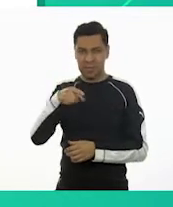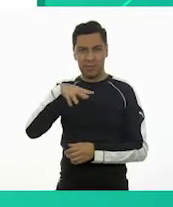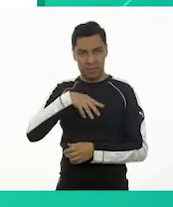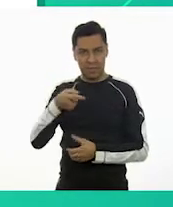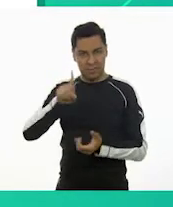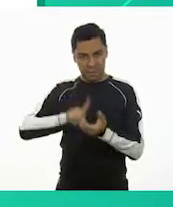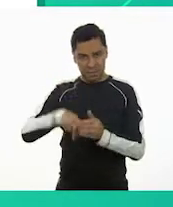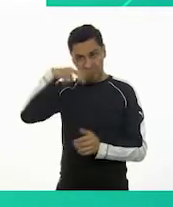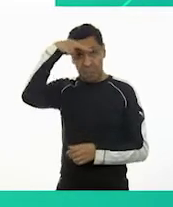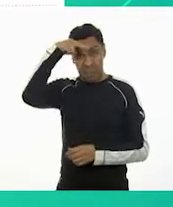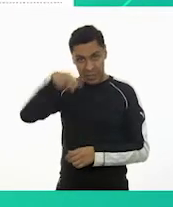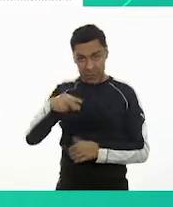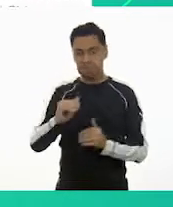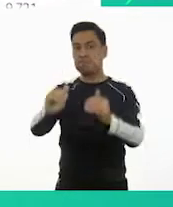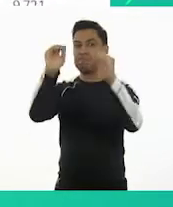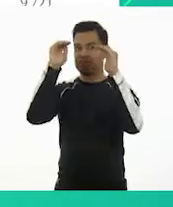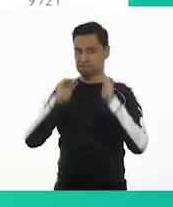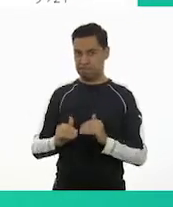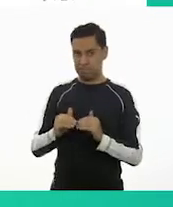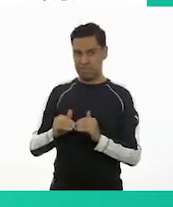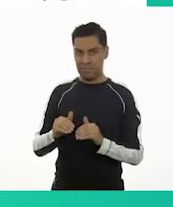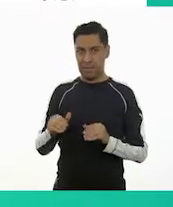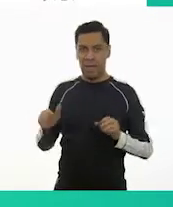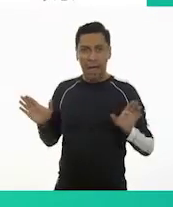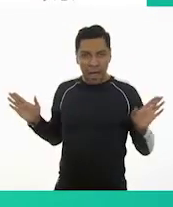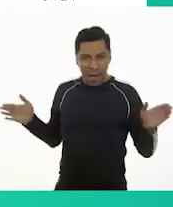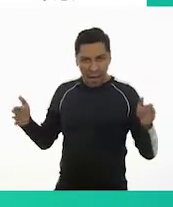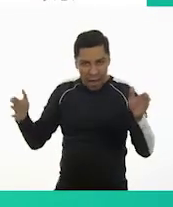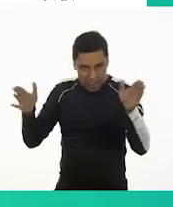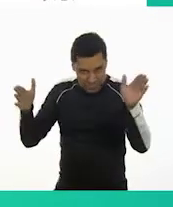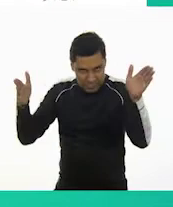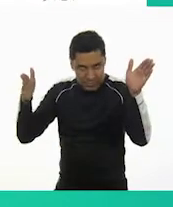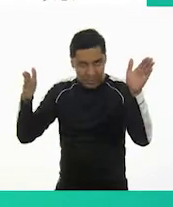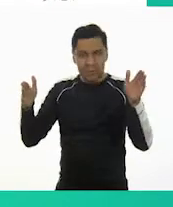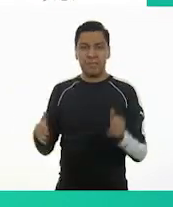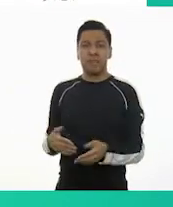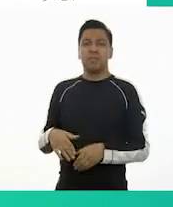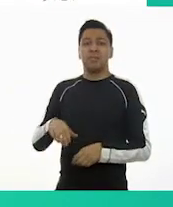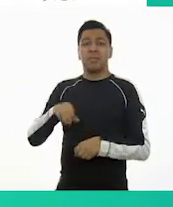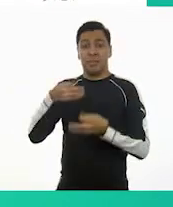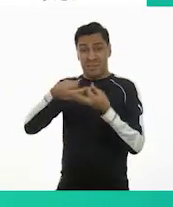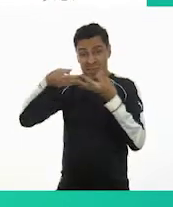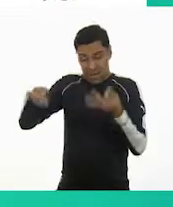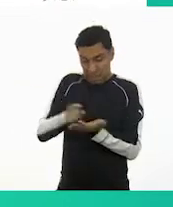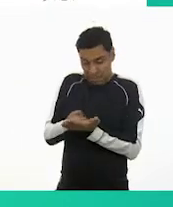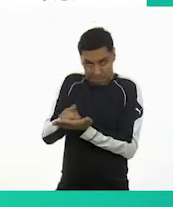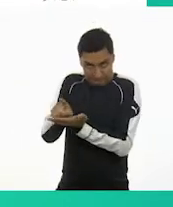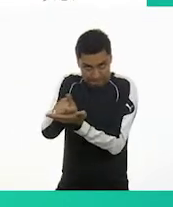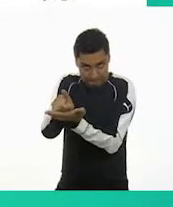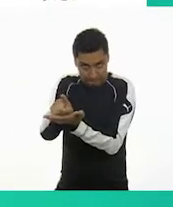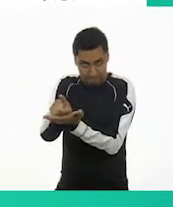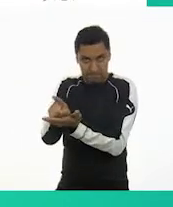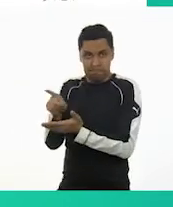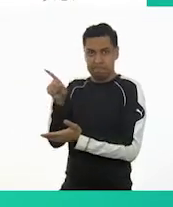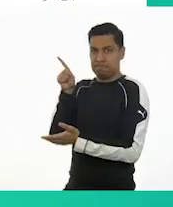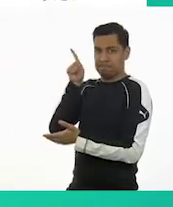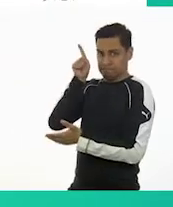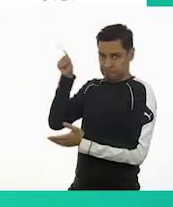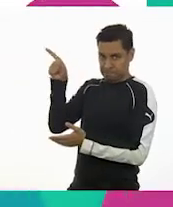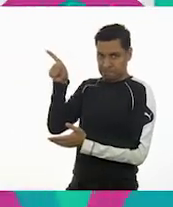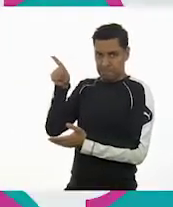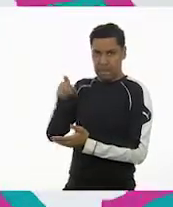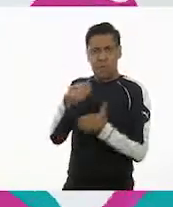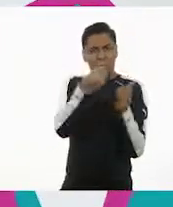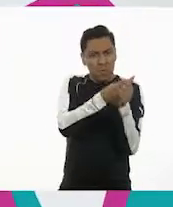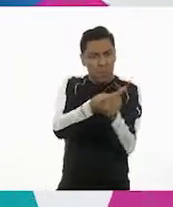los peces, siguen las aves y los reptiles. También veo que hay muchas especies endémicas en cada